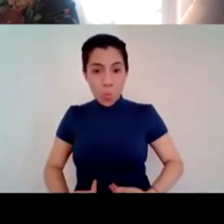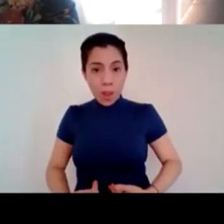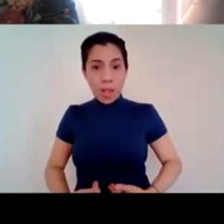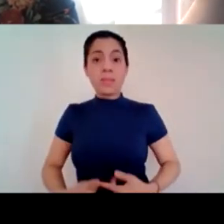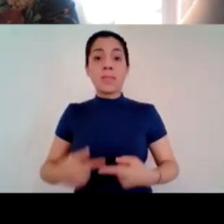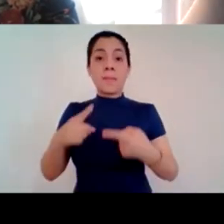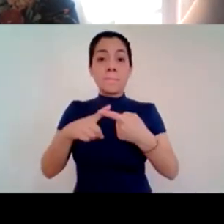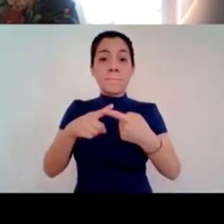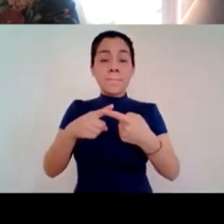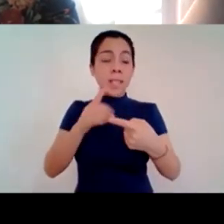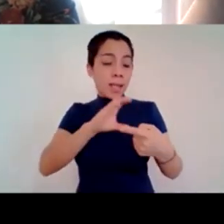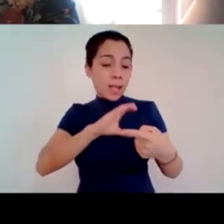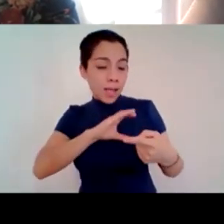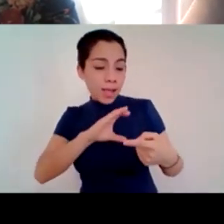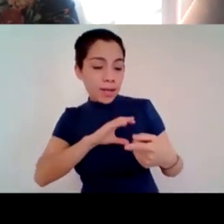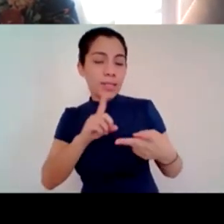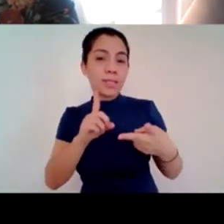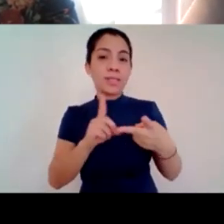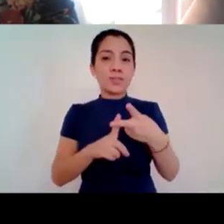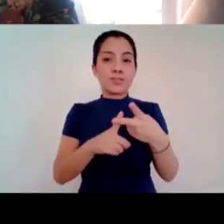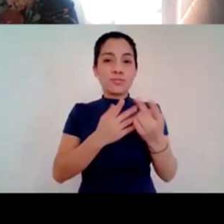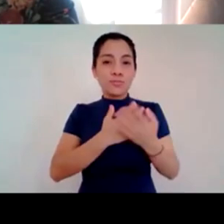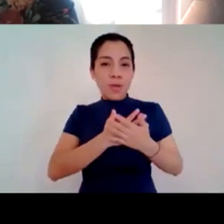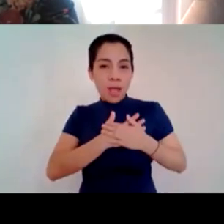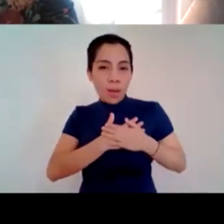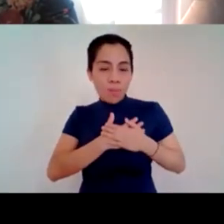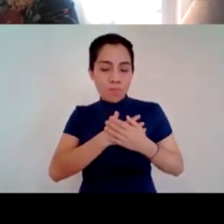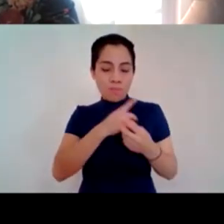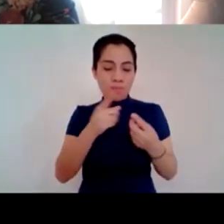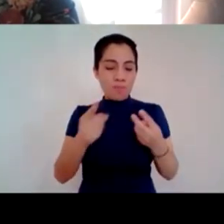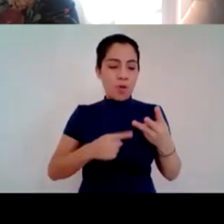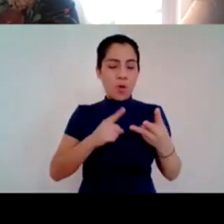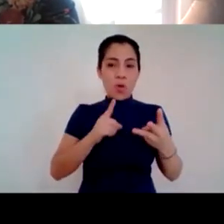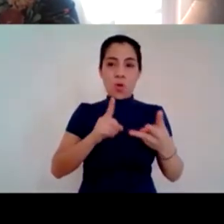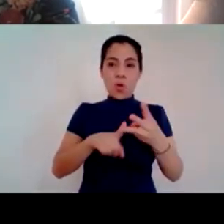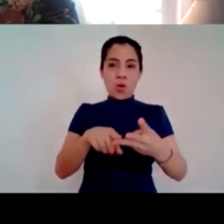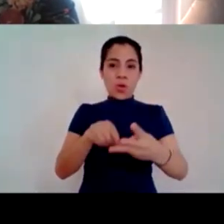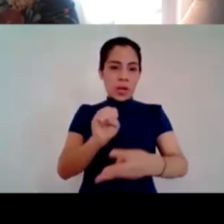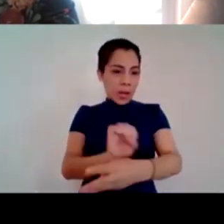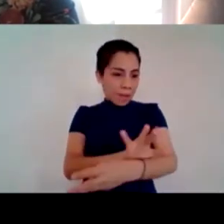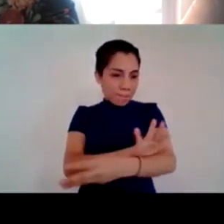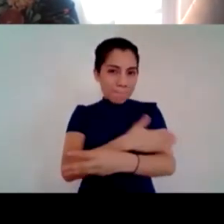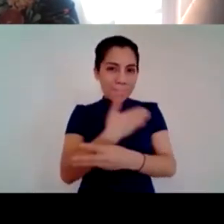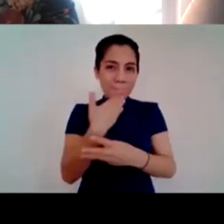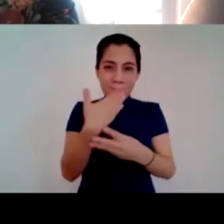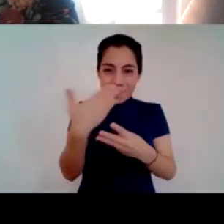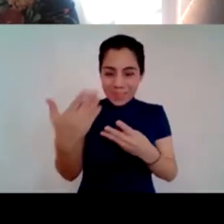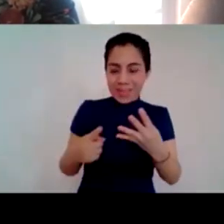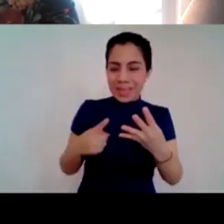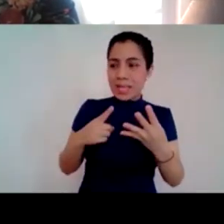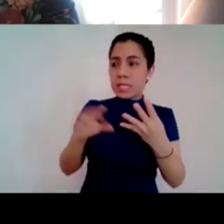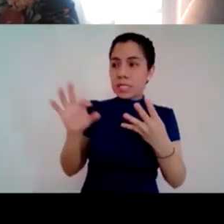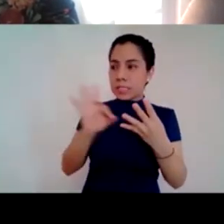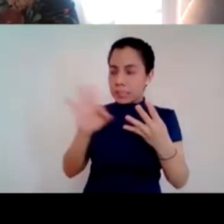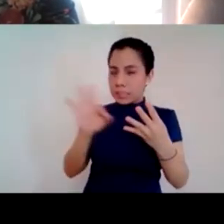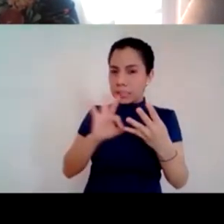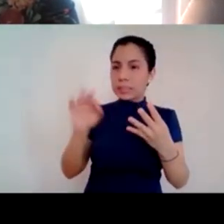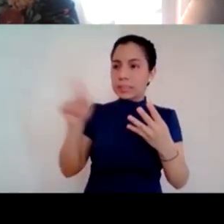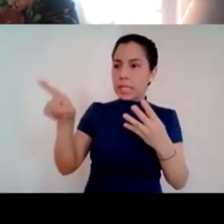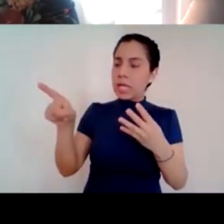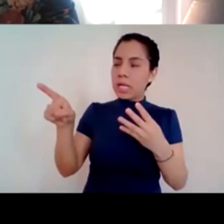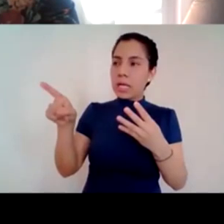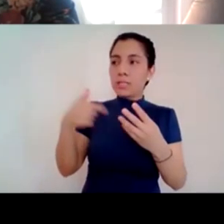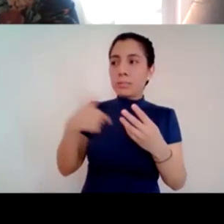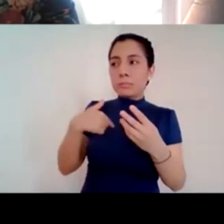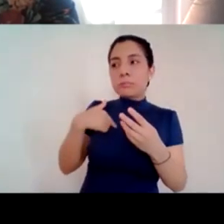afecto por el saber de que me ha querido le he sacado la vuelta lo he traicionado pero yo sé que me va a seguir